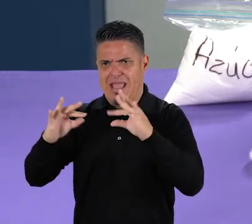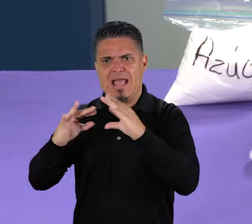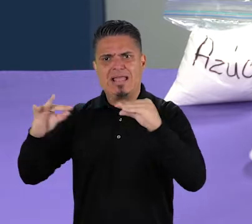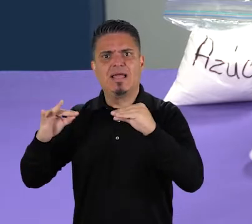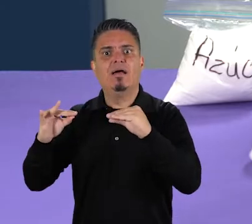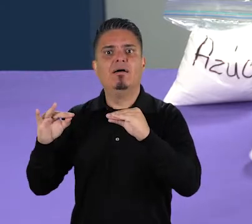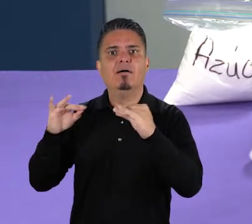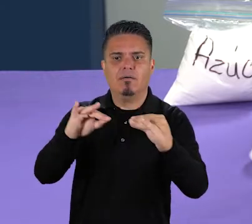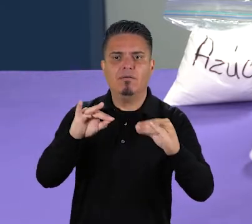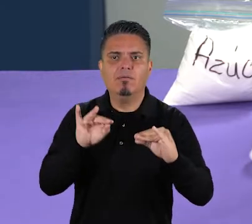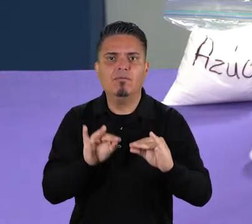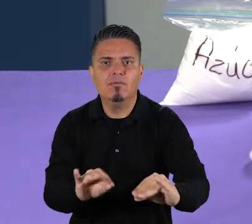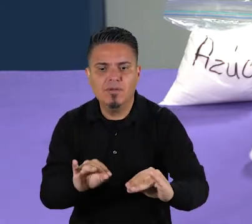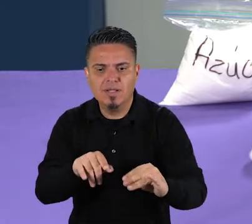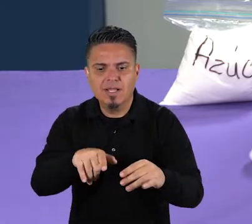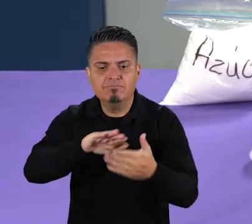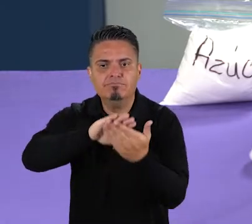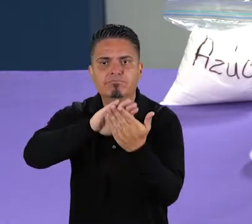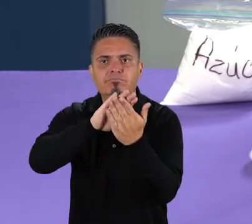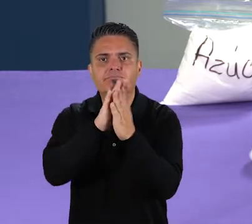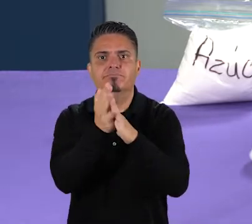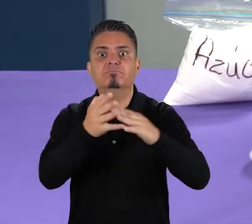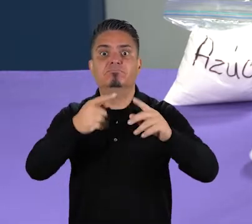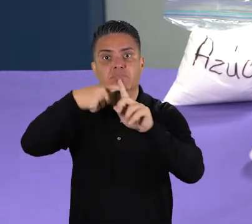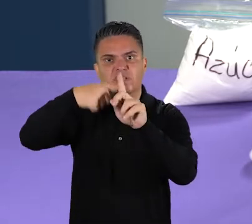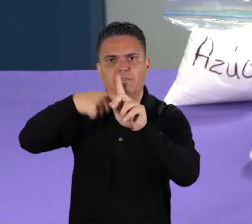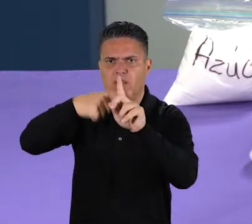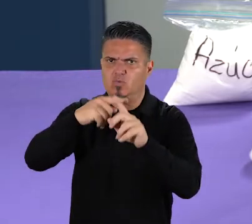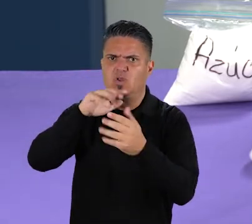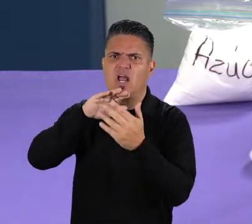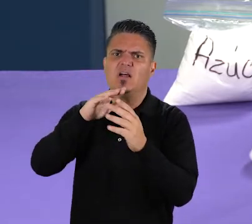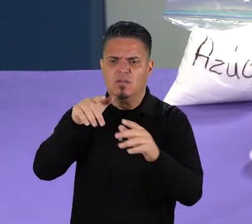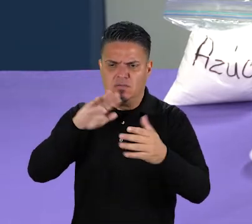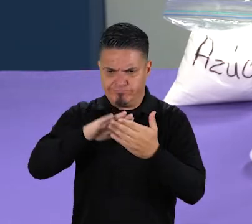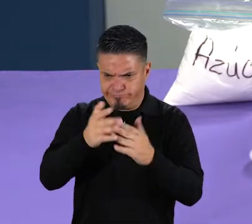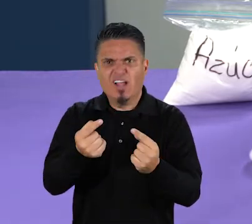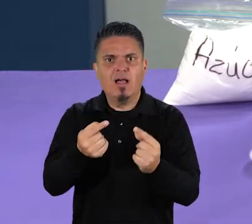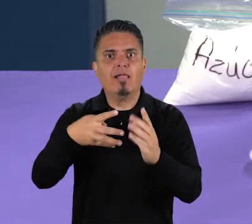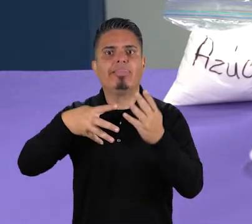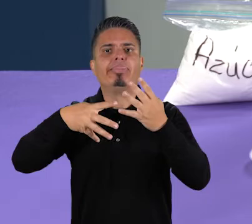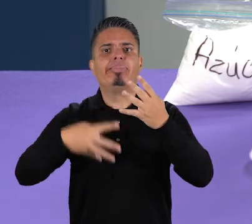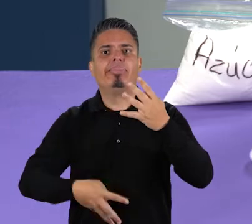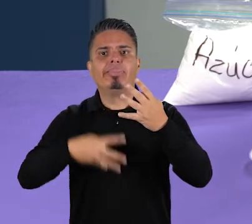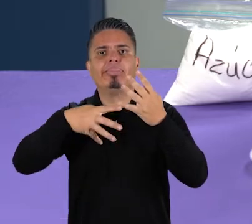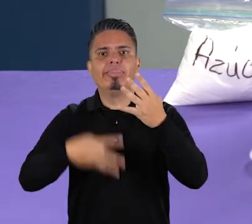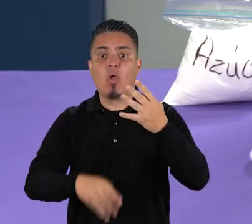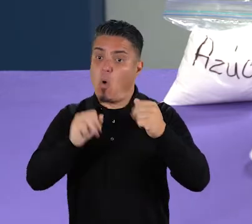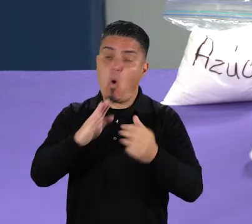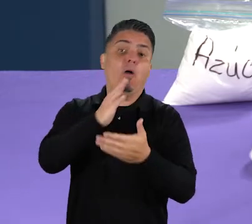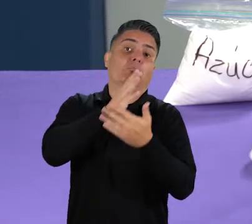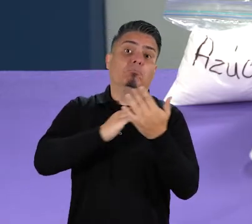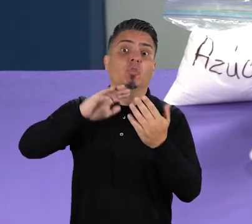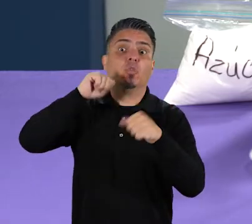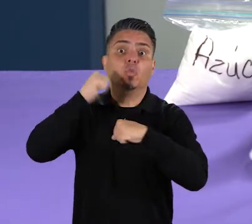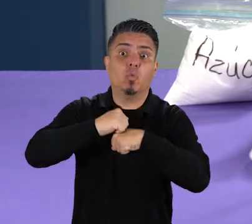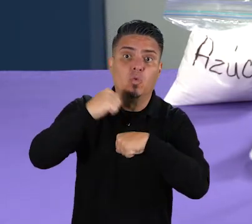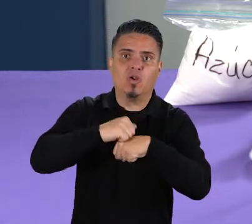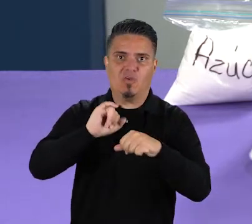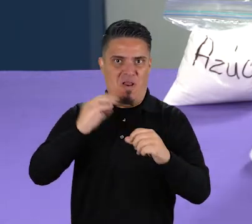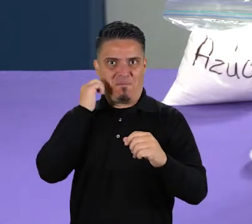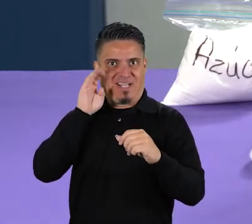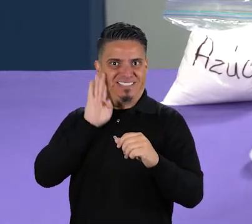por procesos químicos, que en este caso serían de temperatura, pues va a quedar como líquidos o se va